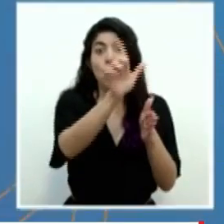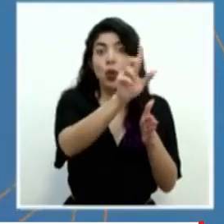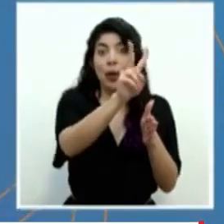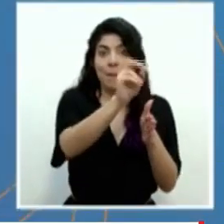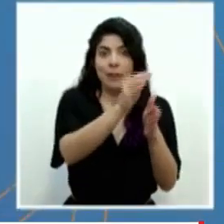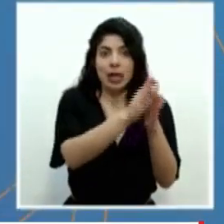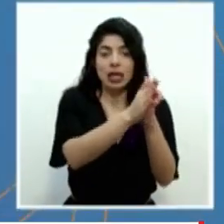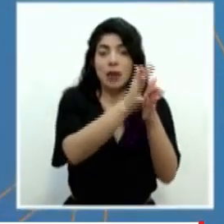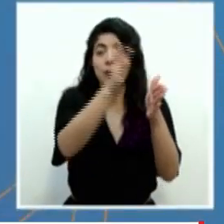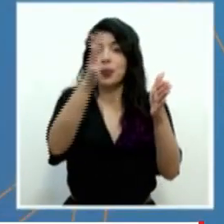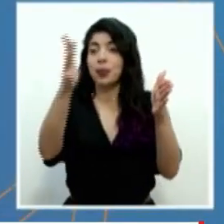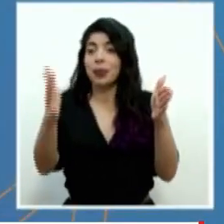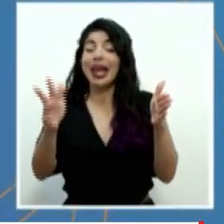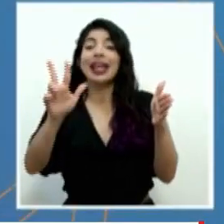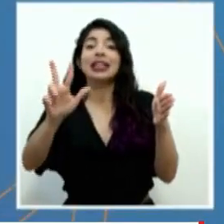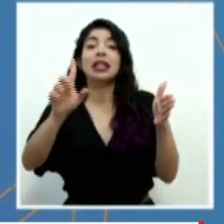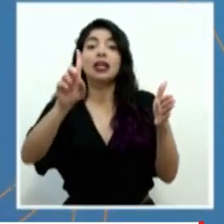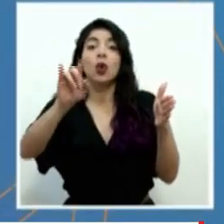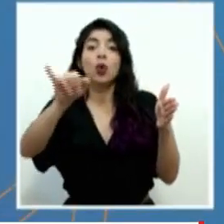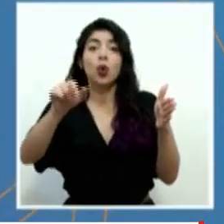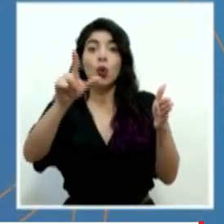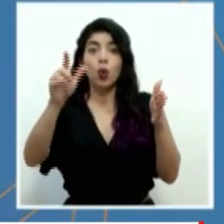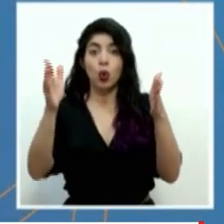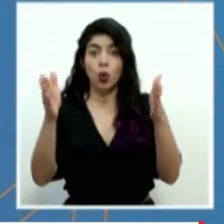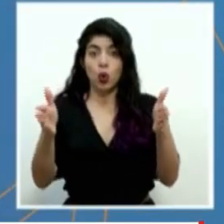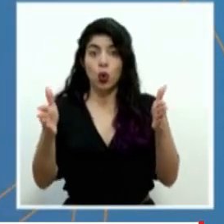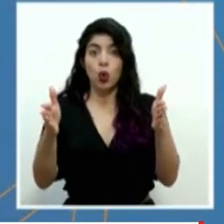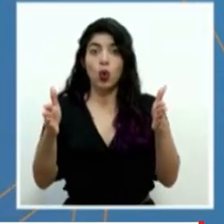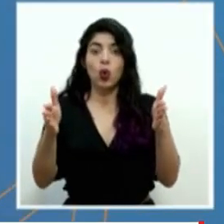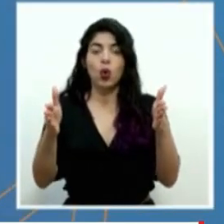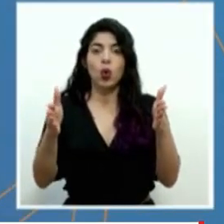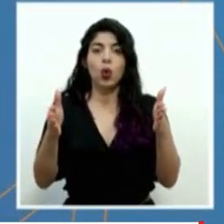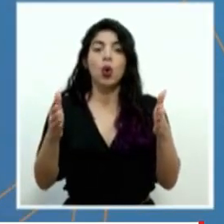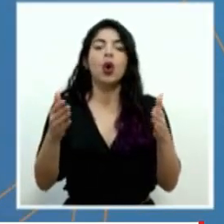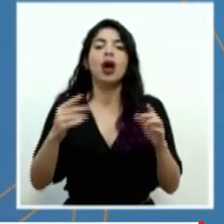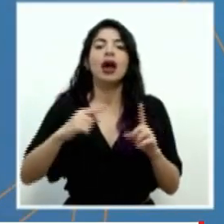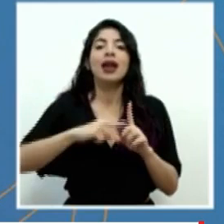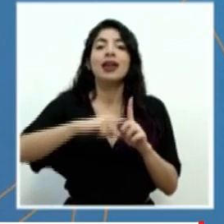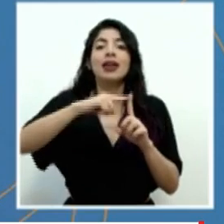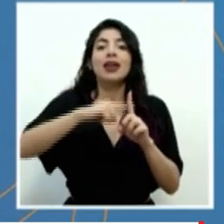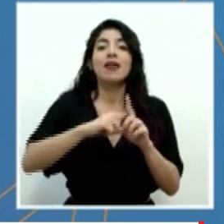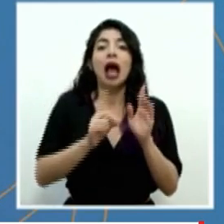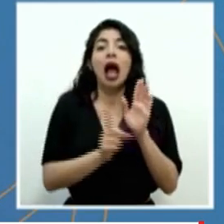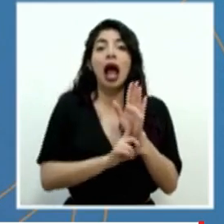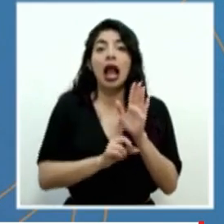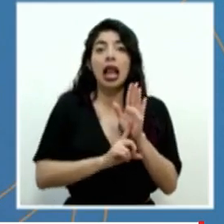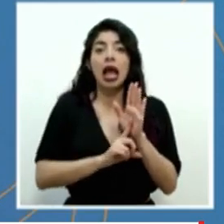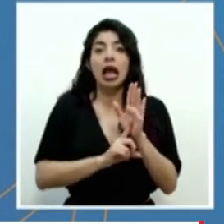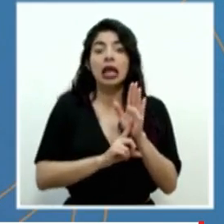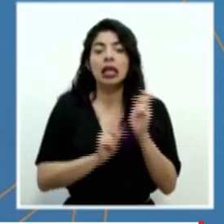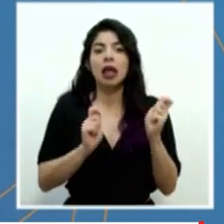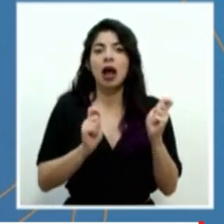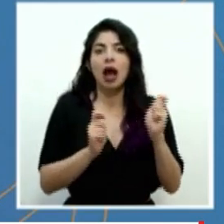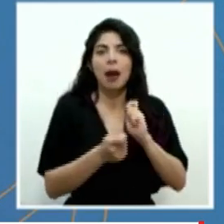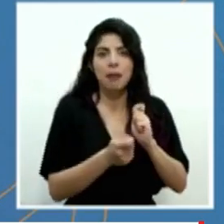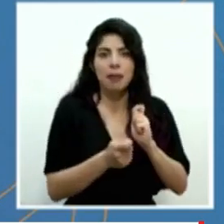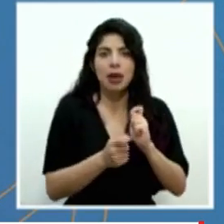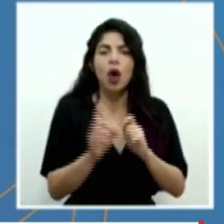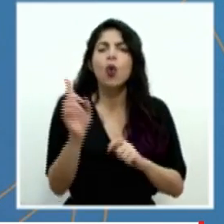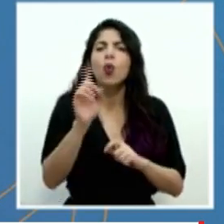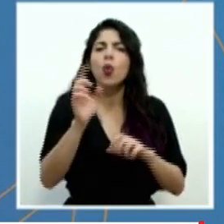el 31 de julio estaríamos con un descenso en el nivel de alerta de los